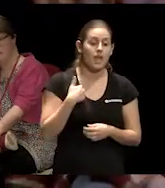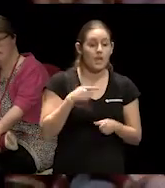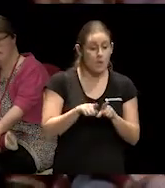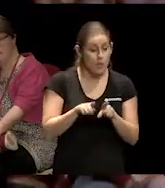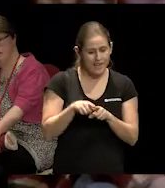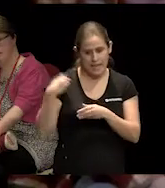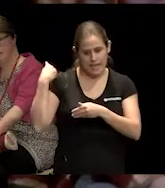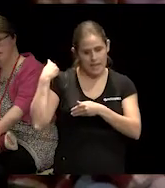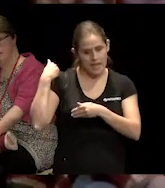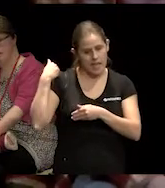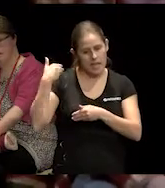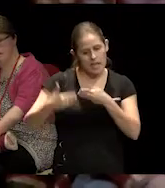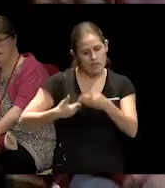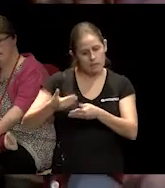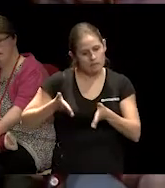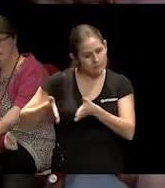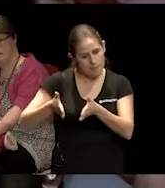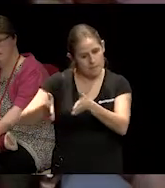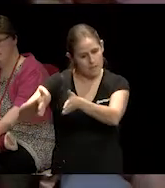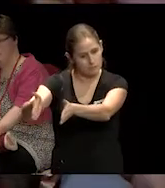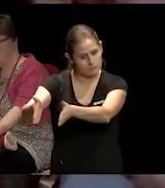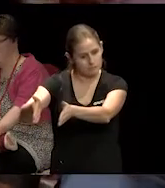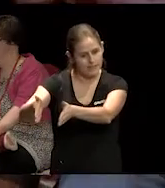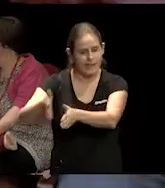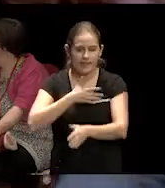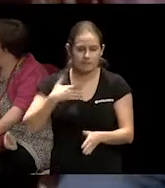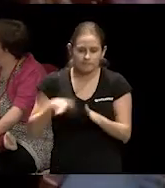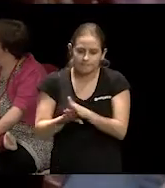qué ámbitos, de momento no ha dado frutos.